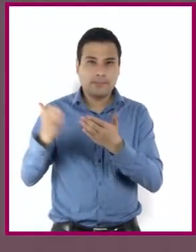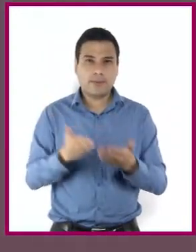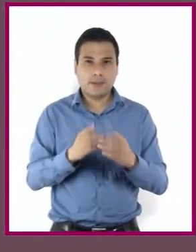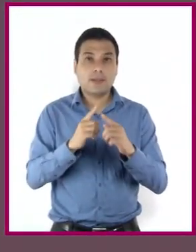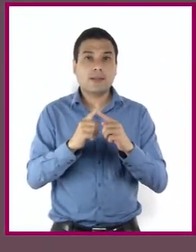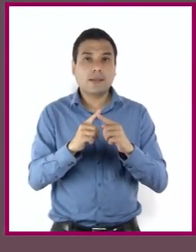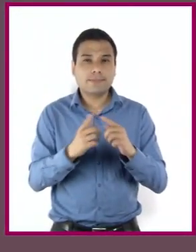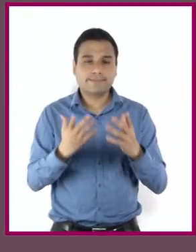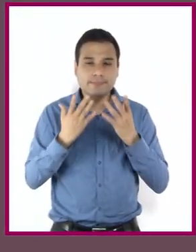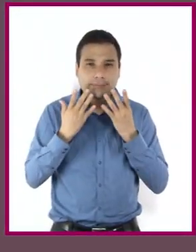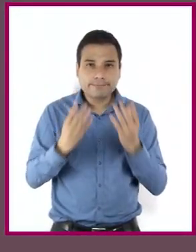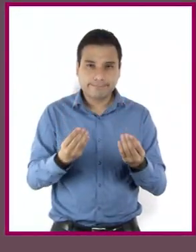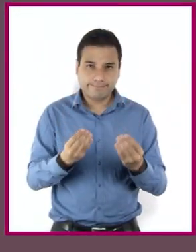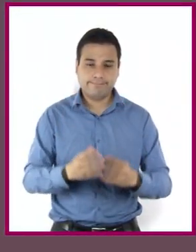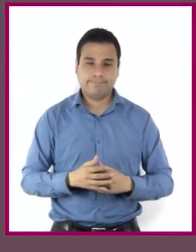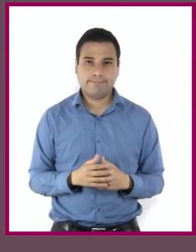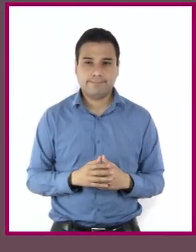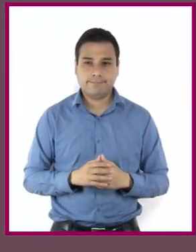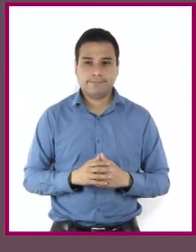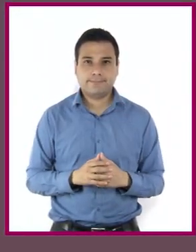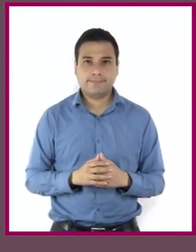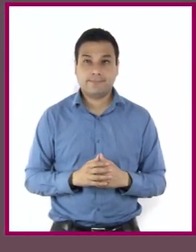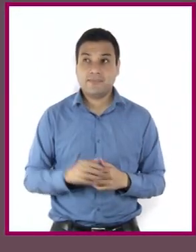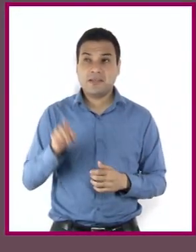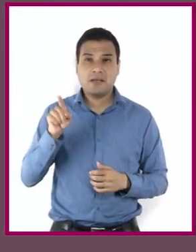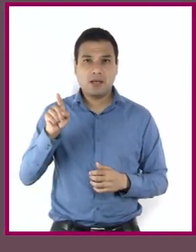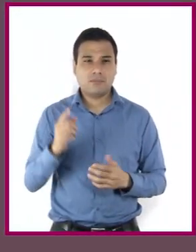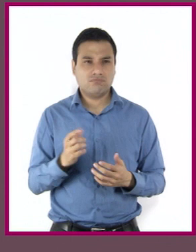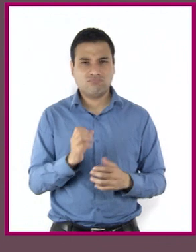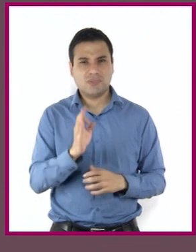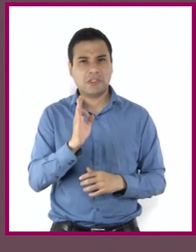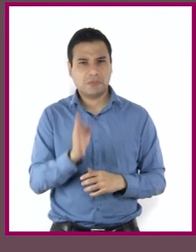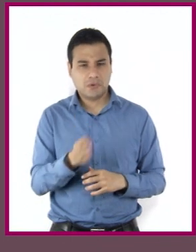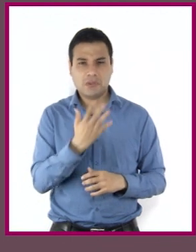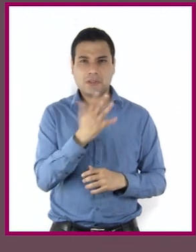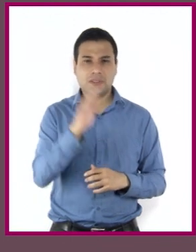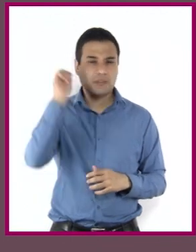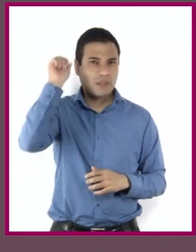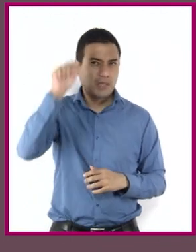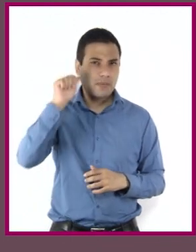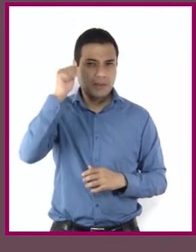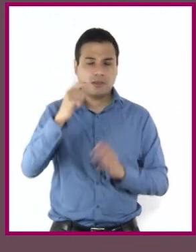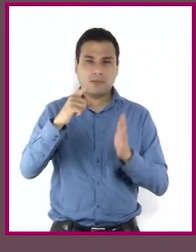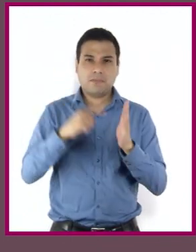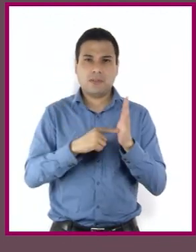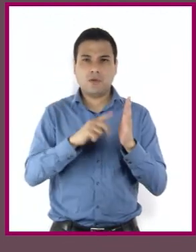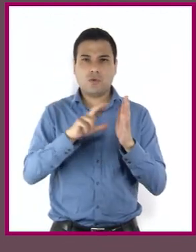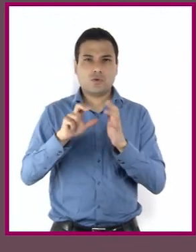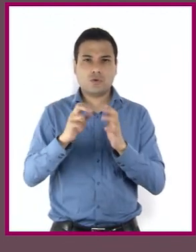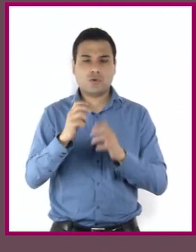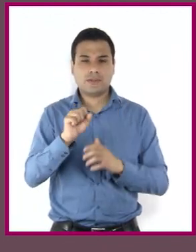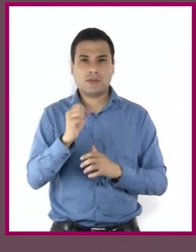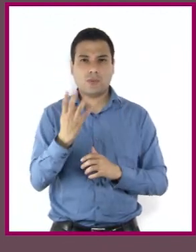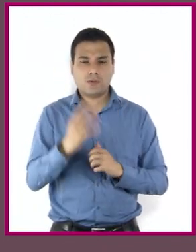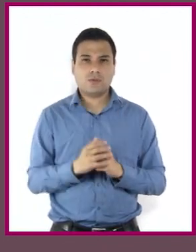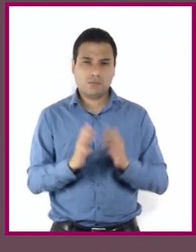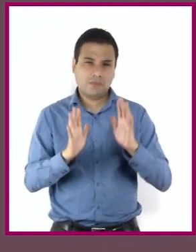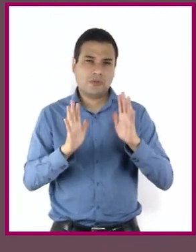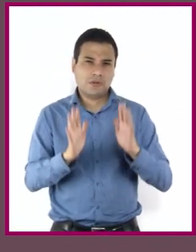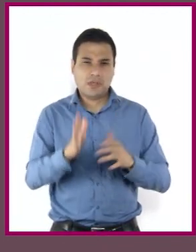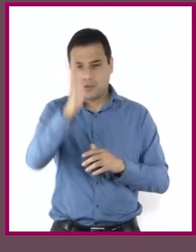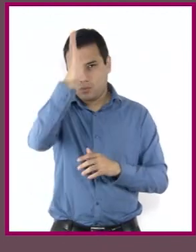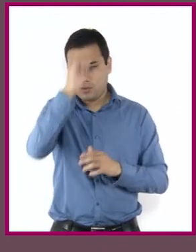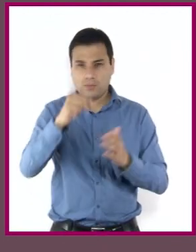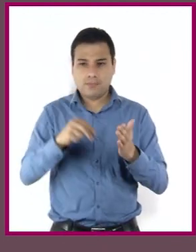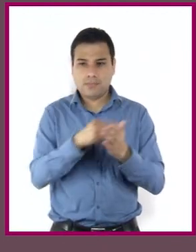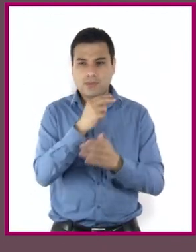Austria, Maximiliano de Habsburgo, quien aceptó la oferta el 10 de abril de 1864, firmándose los tratados de